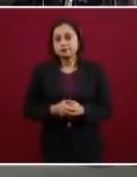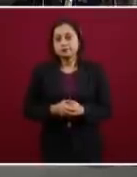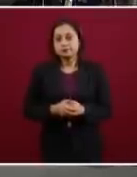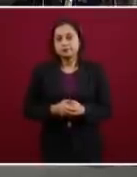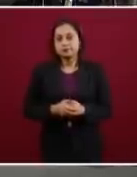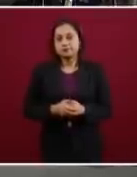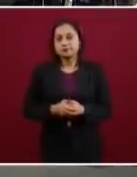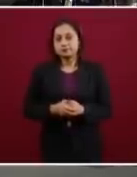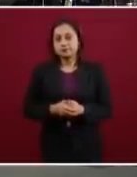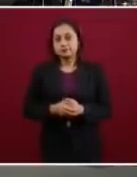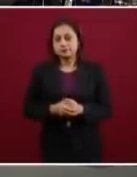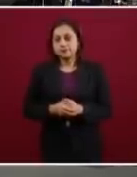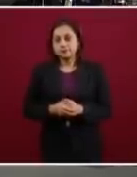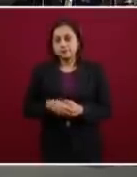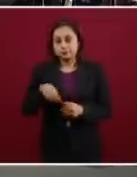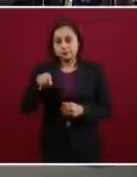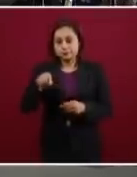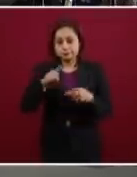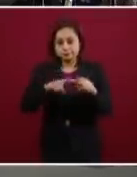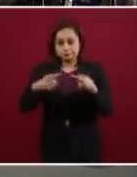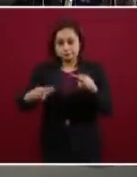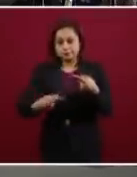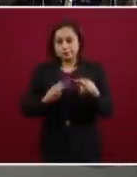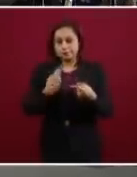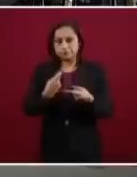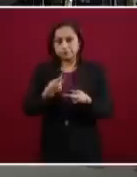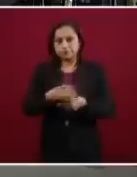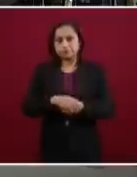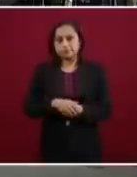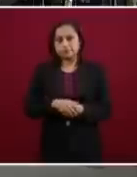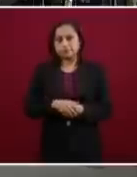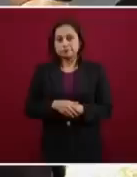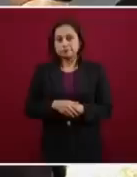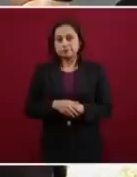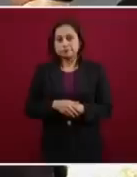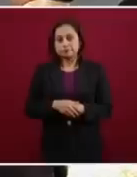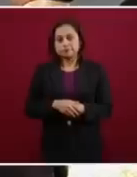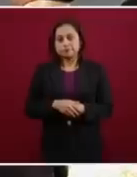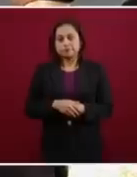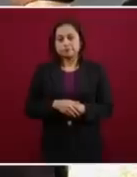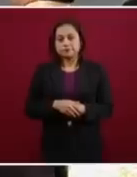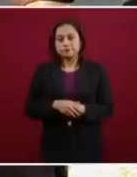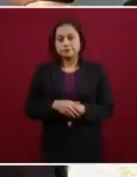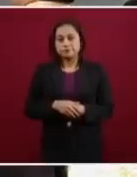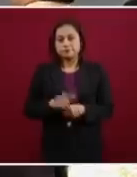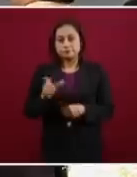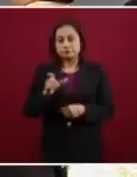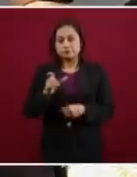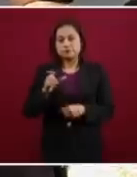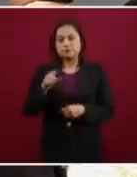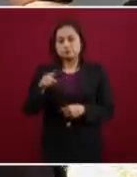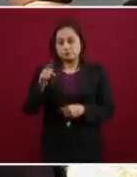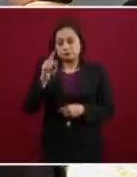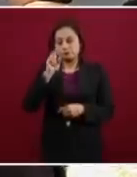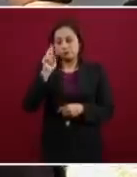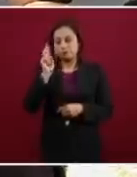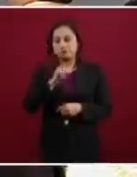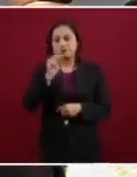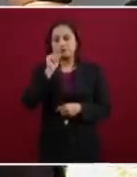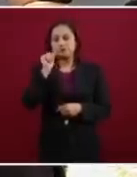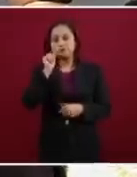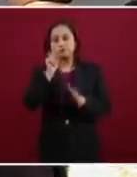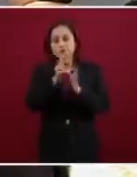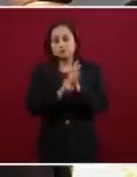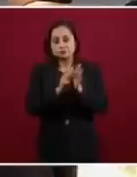bueno la primera parte cuando nuestro personal está ahí ustedes lo vieron ayer en el vídeo